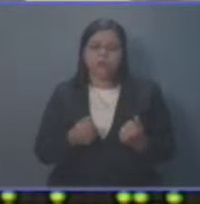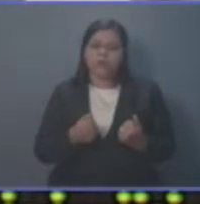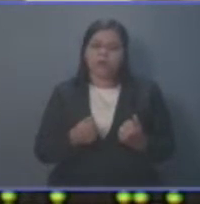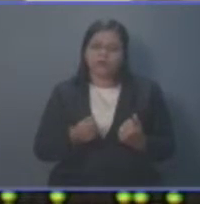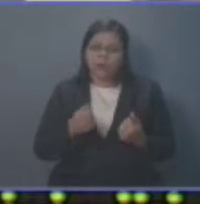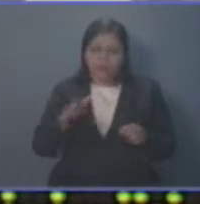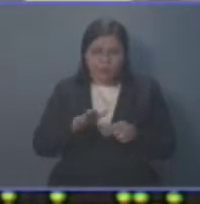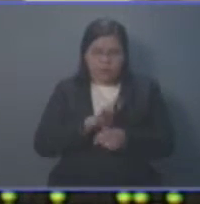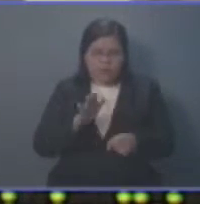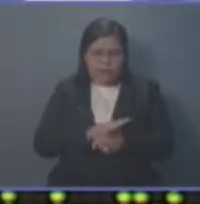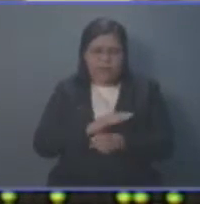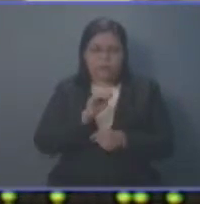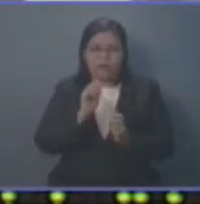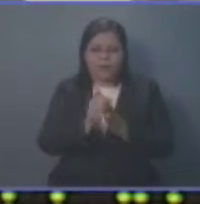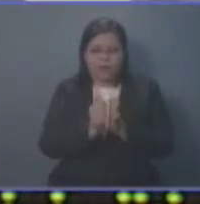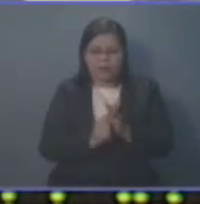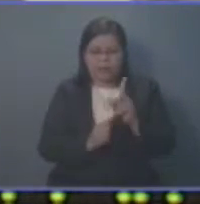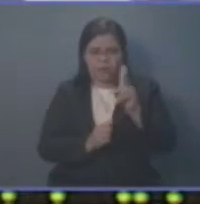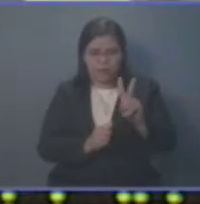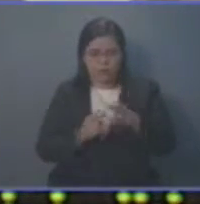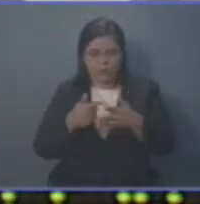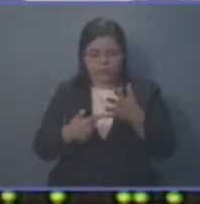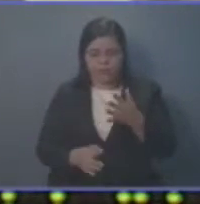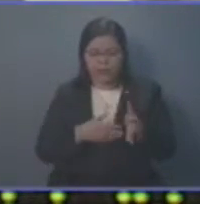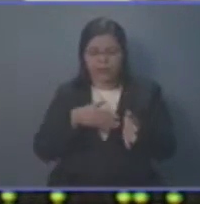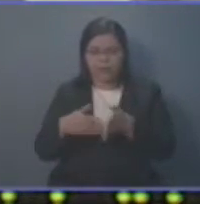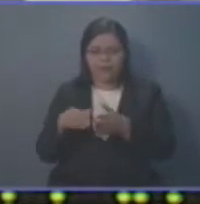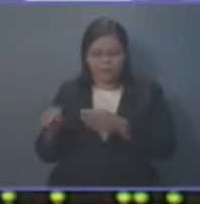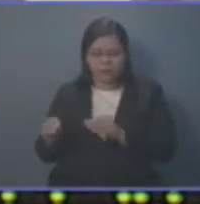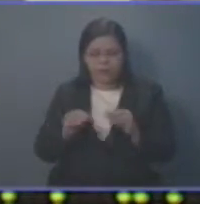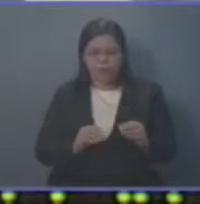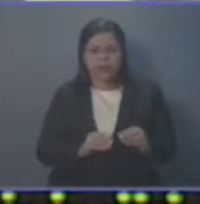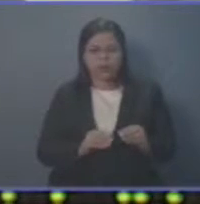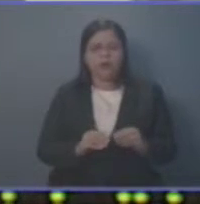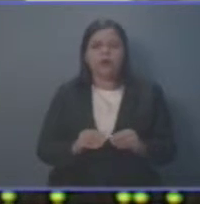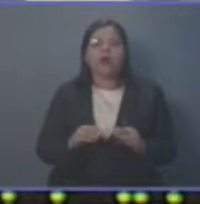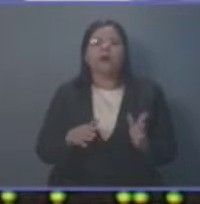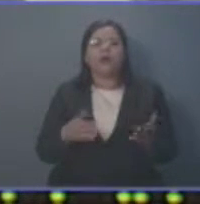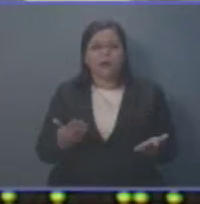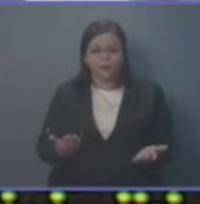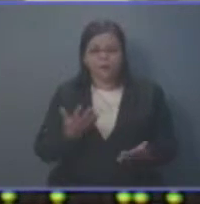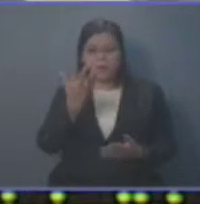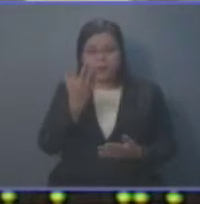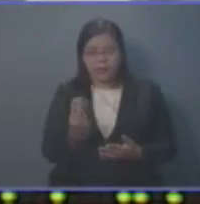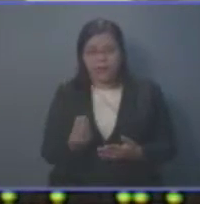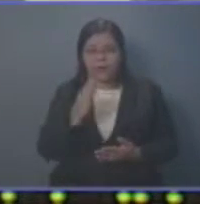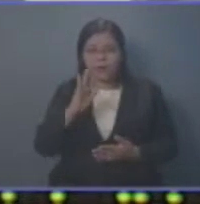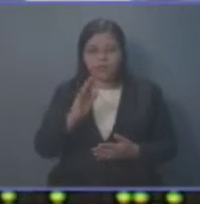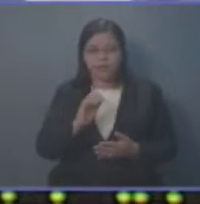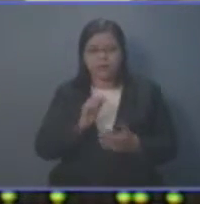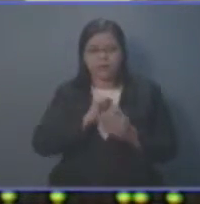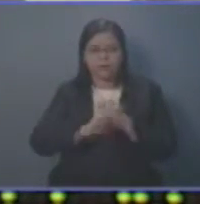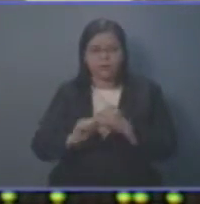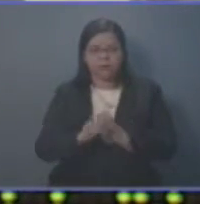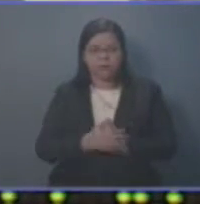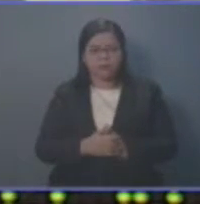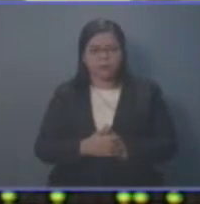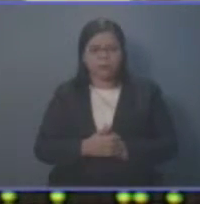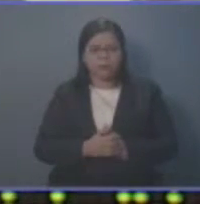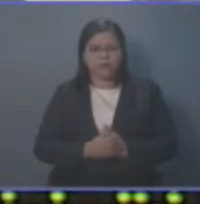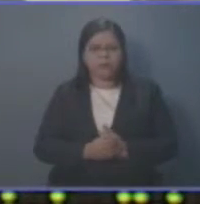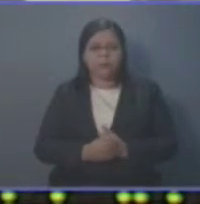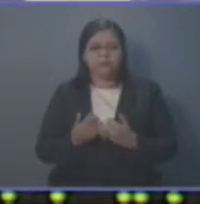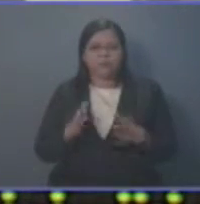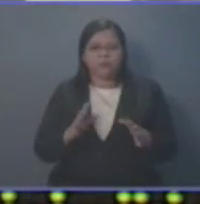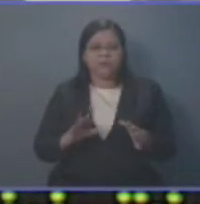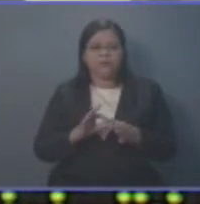4 millones en total. Artículo 2, el presente decreto entrará en vigencia a partir del día de su publicación en el Diario Oficial, dado en el